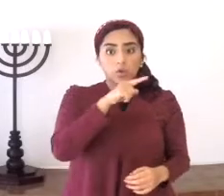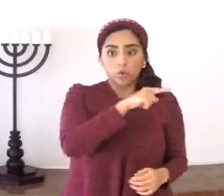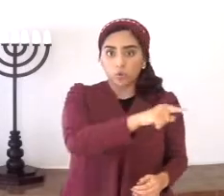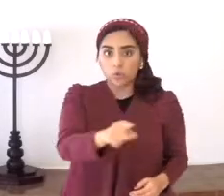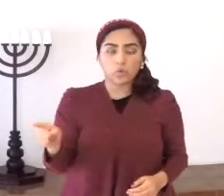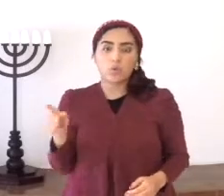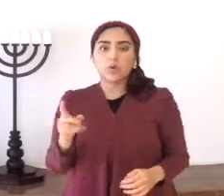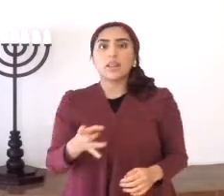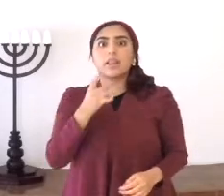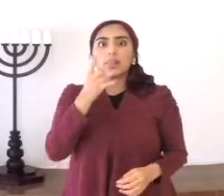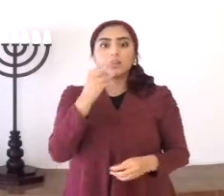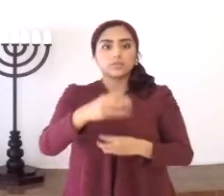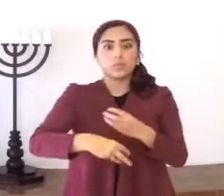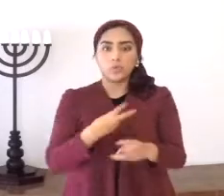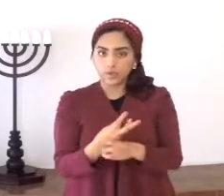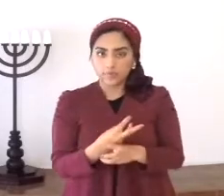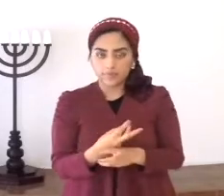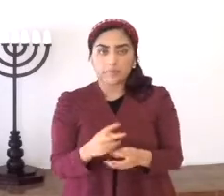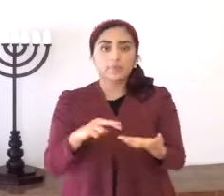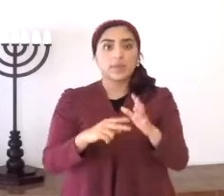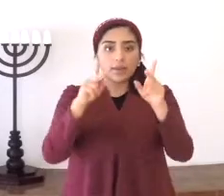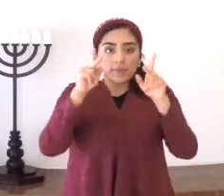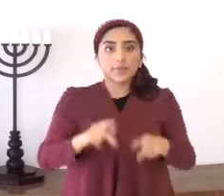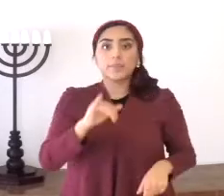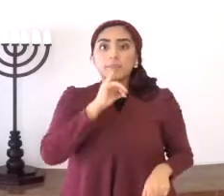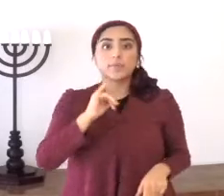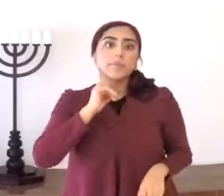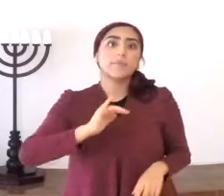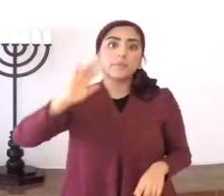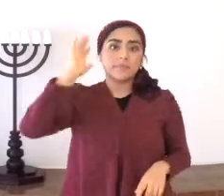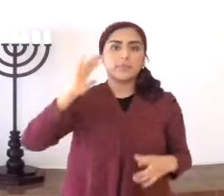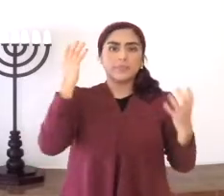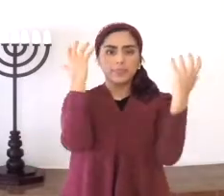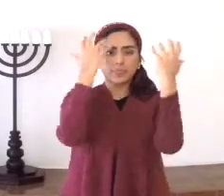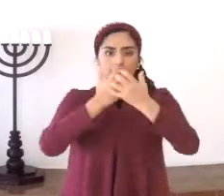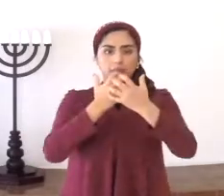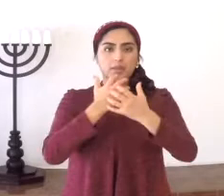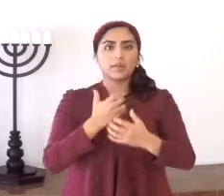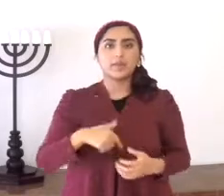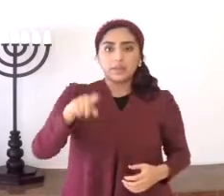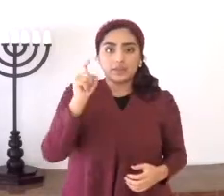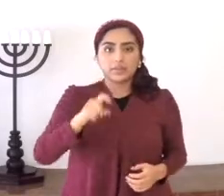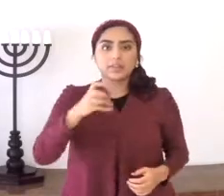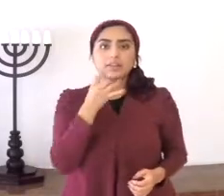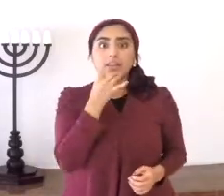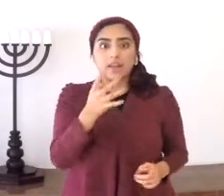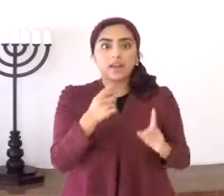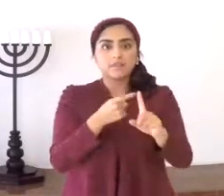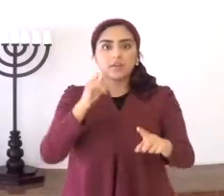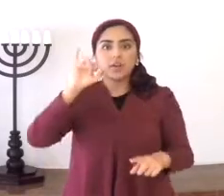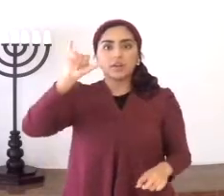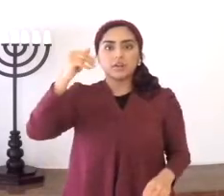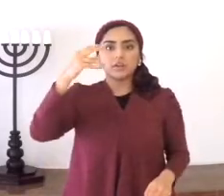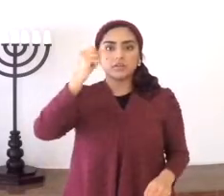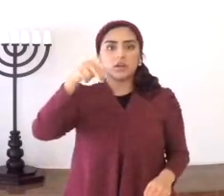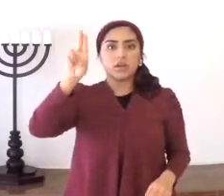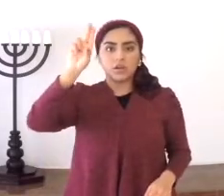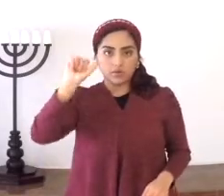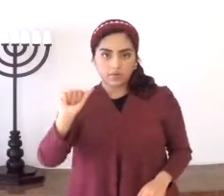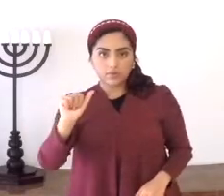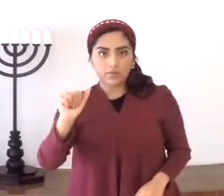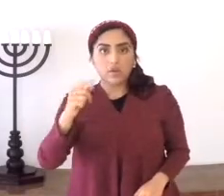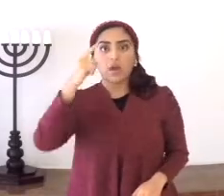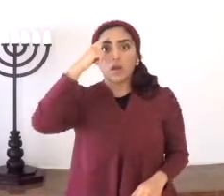de Él, de Yahshua, ahora ustedes son la luz del mundo. Entonces el pueblo de Israel estaba en tinieblas, necesitaba la